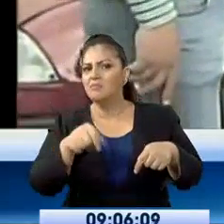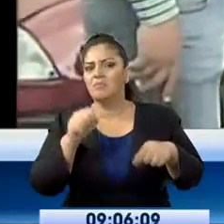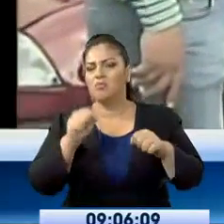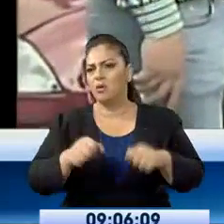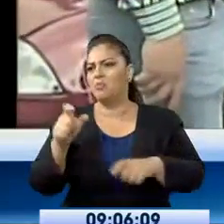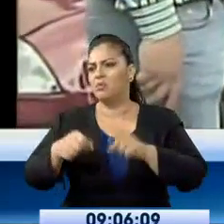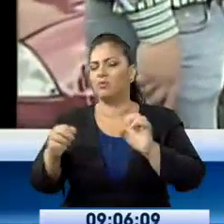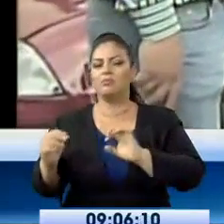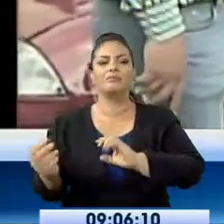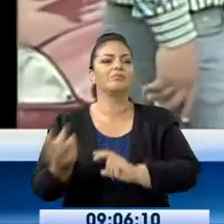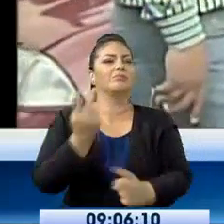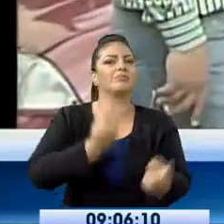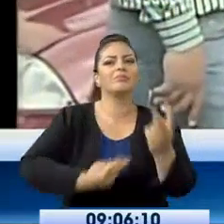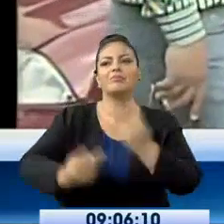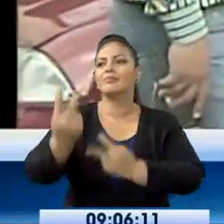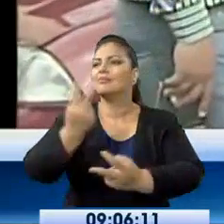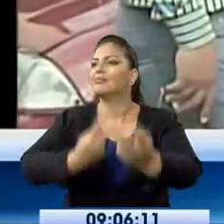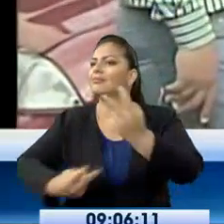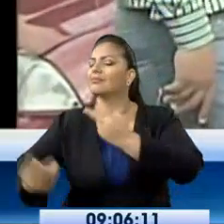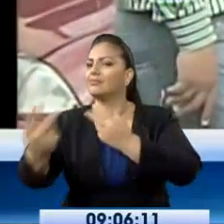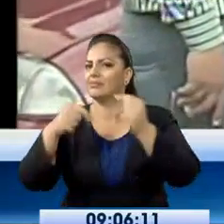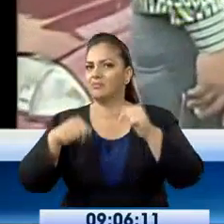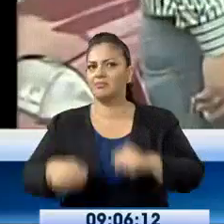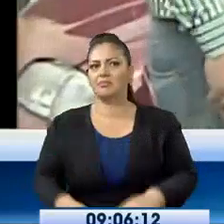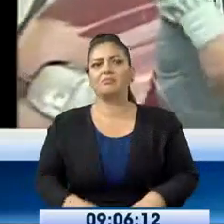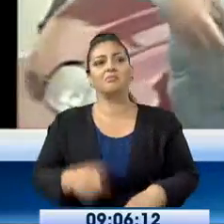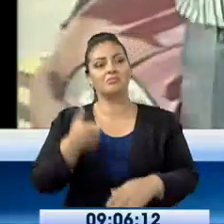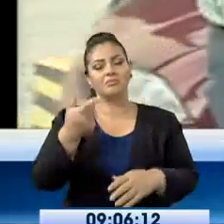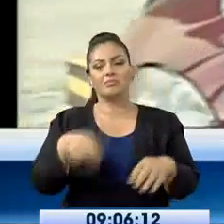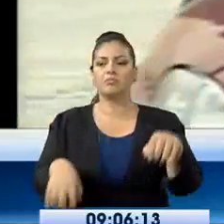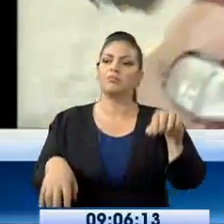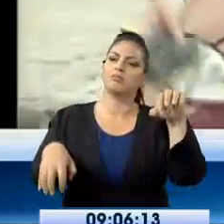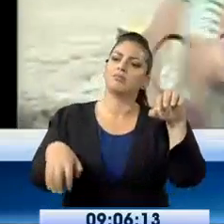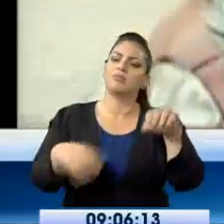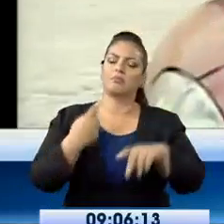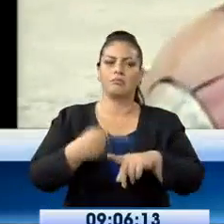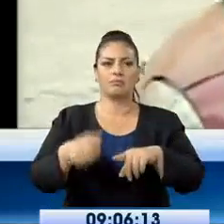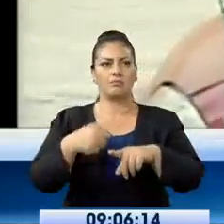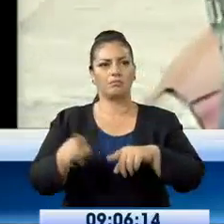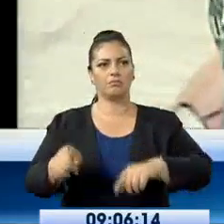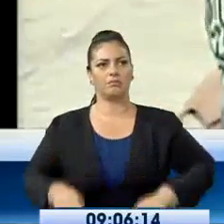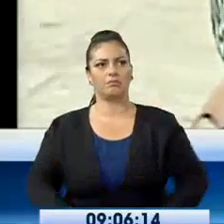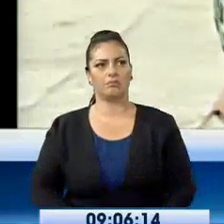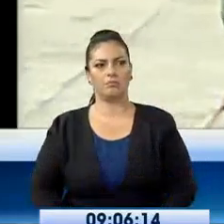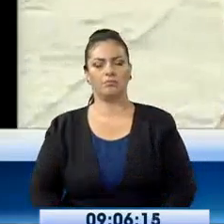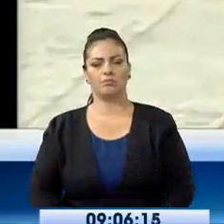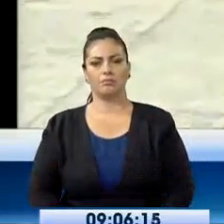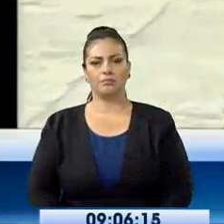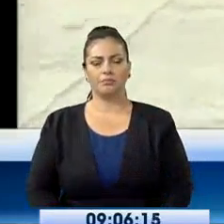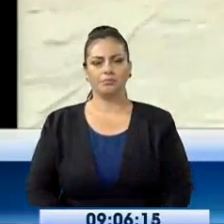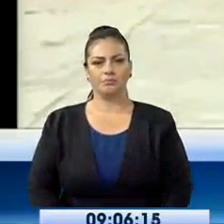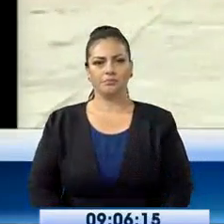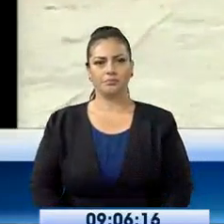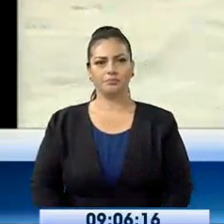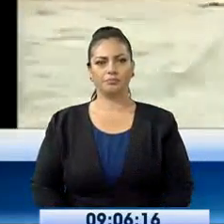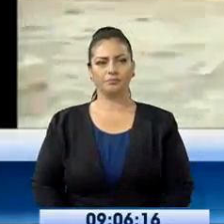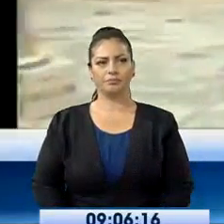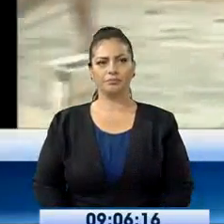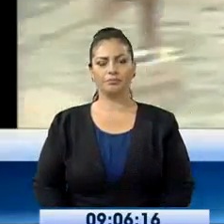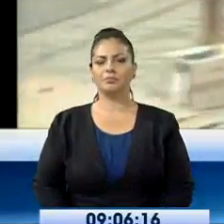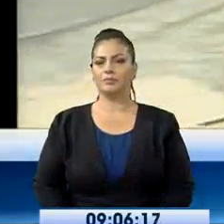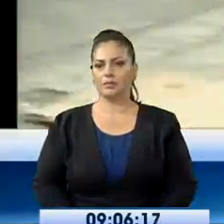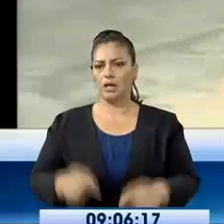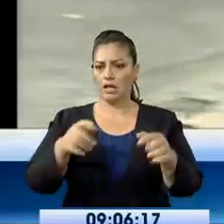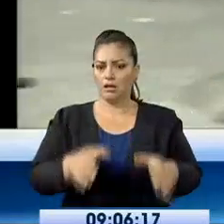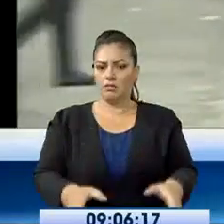afuera, para que los turistas vengan a apreciar lo que hacemos cada año. ¿Y el otro lo van a poner aquí? ¿Dónde está? Así es mismo. O sea, así mismo, de esa manera